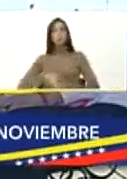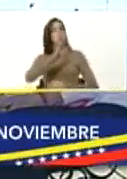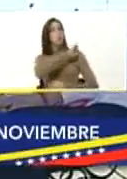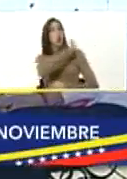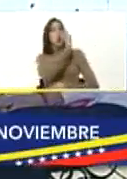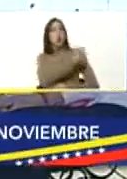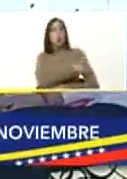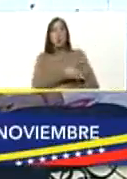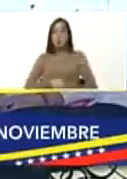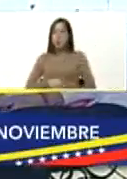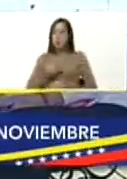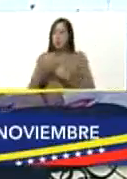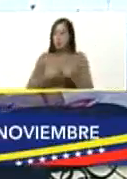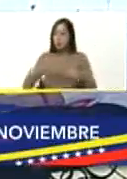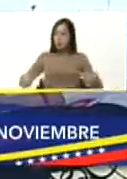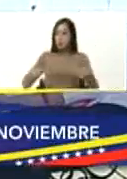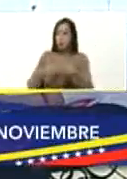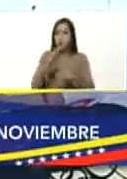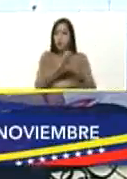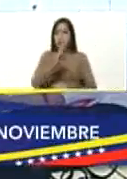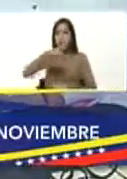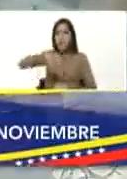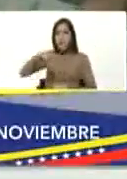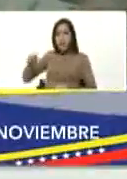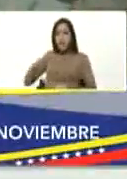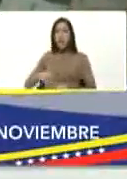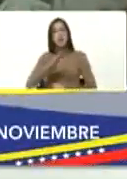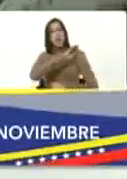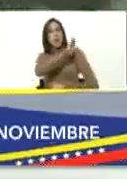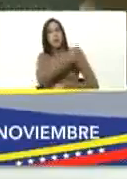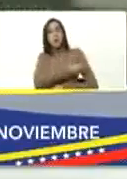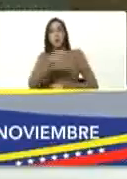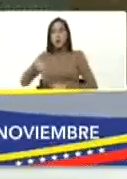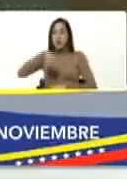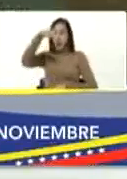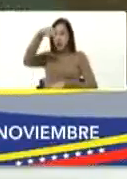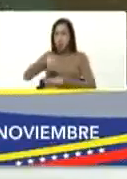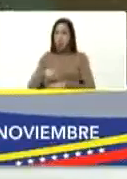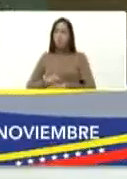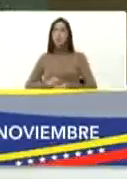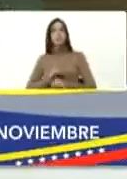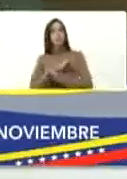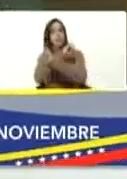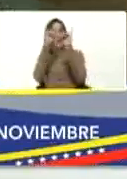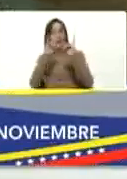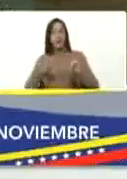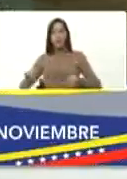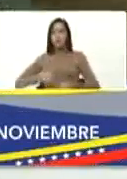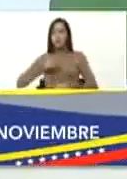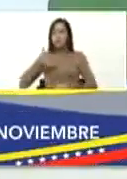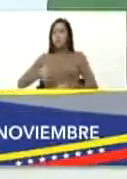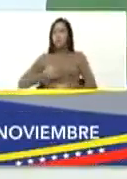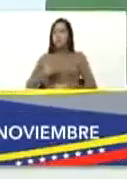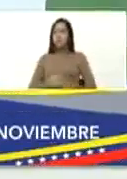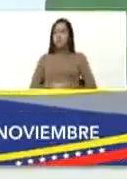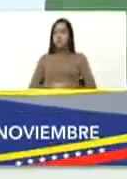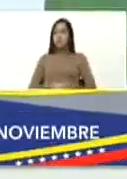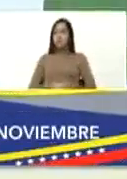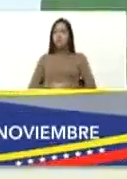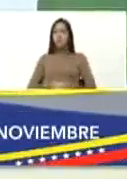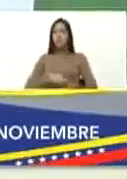fortalecerse el Consejo Nacional Electoral, el poder electoral de la nación. ¡Qué felicidad! Un paso, dos pasos,